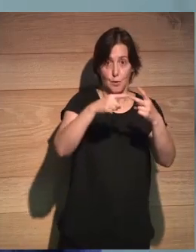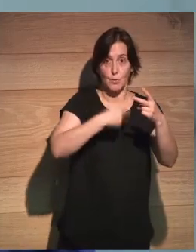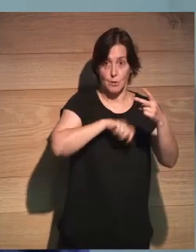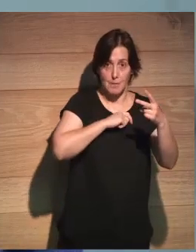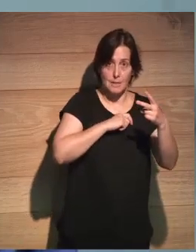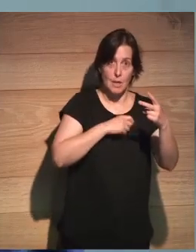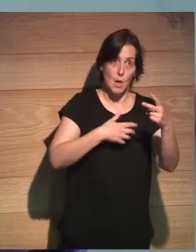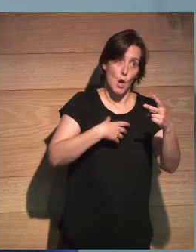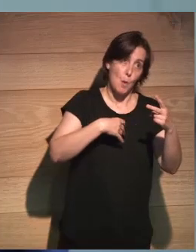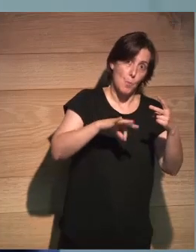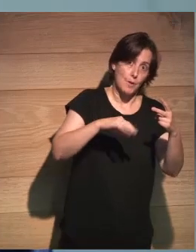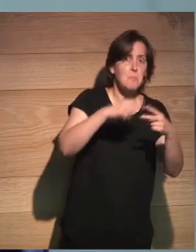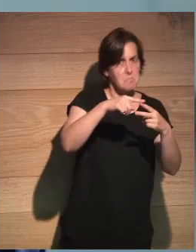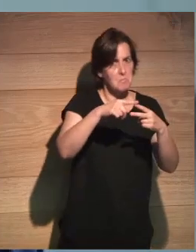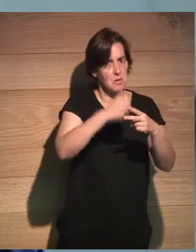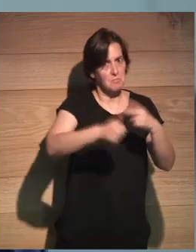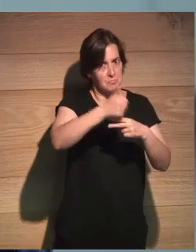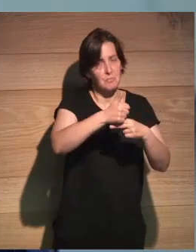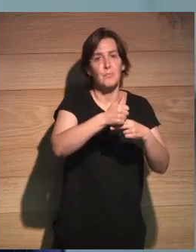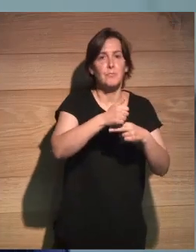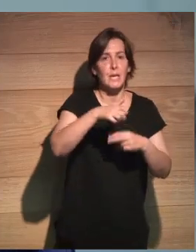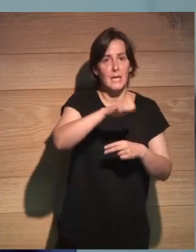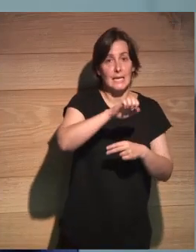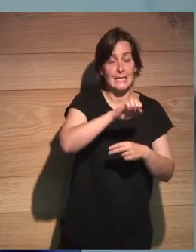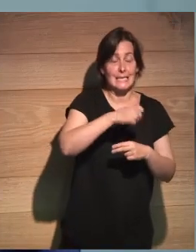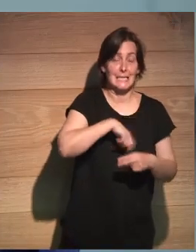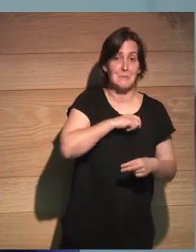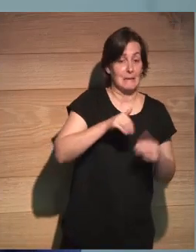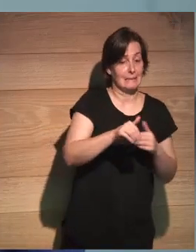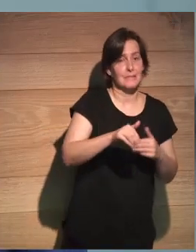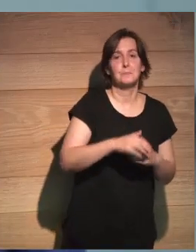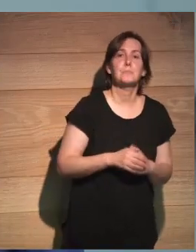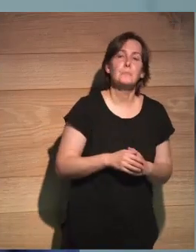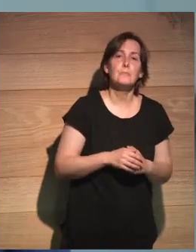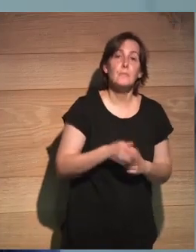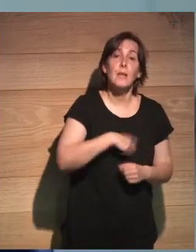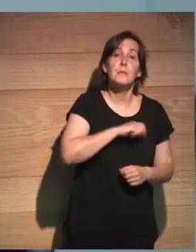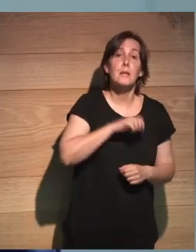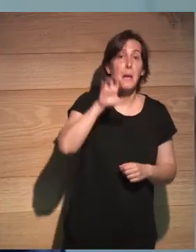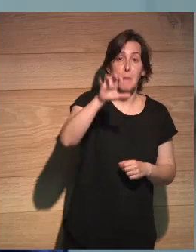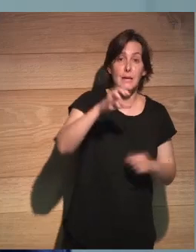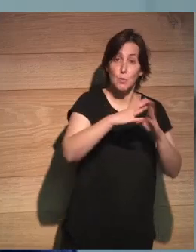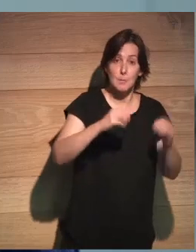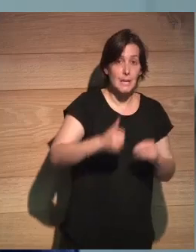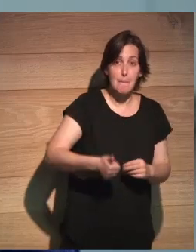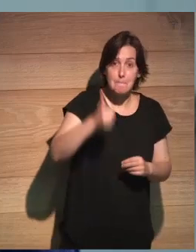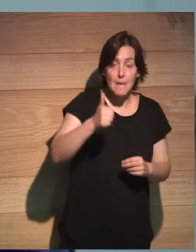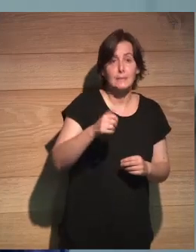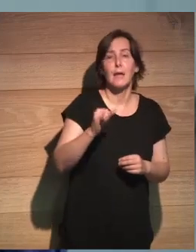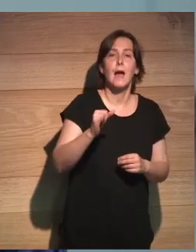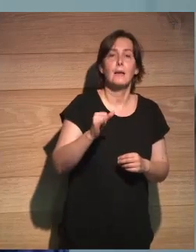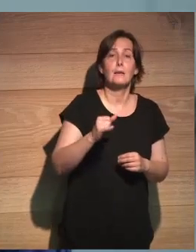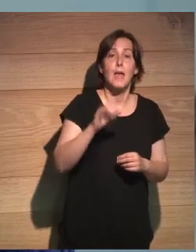Puede ser que seamos entonces los primeros, dentro de nada. Pues como digo, somos el país que tiene más universidades dentro de